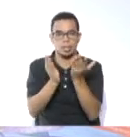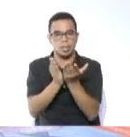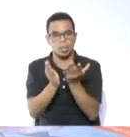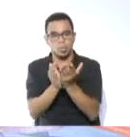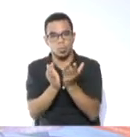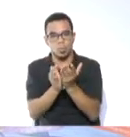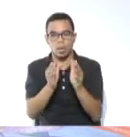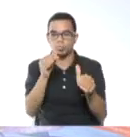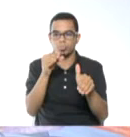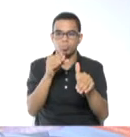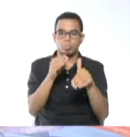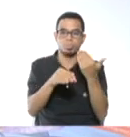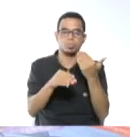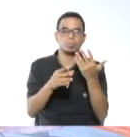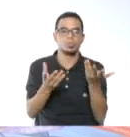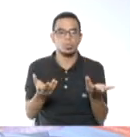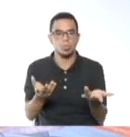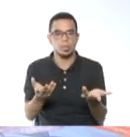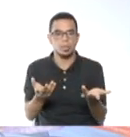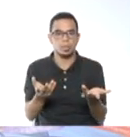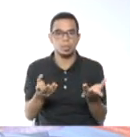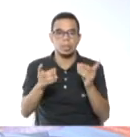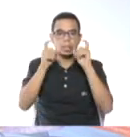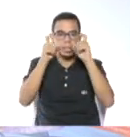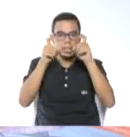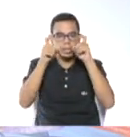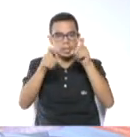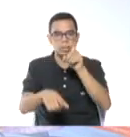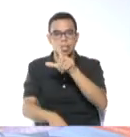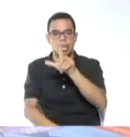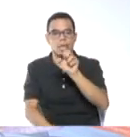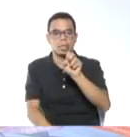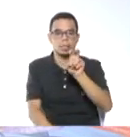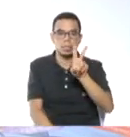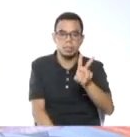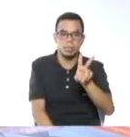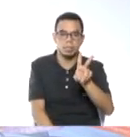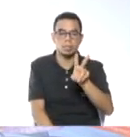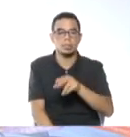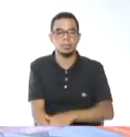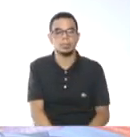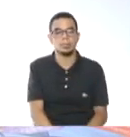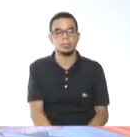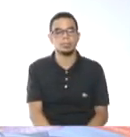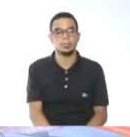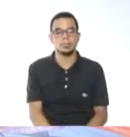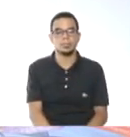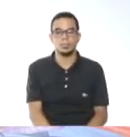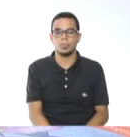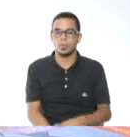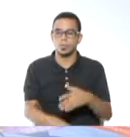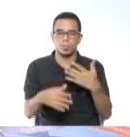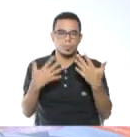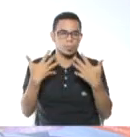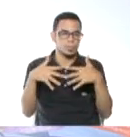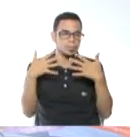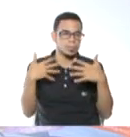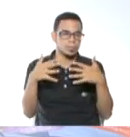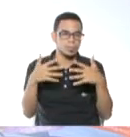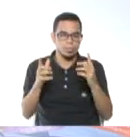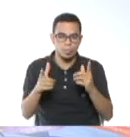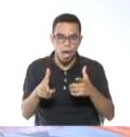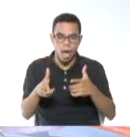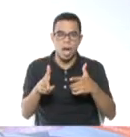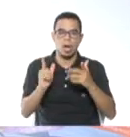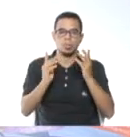media o escuelas técnicas que enseñen la lengua de señas venezolana. Eso, más allá de permitir los procesos